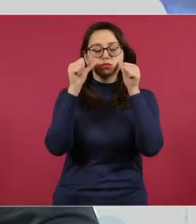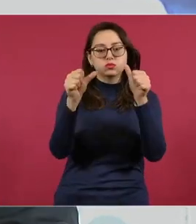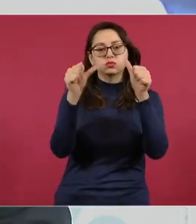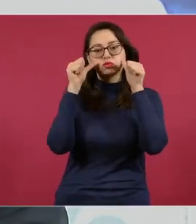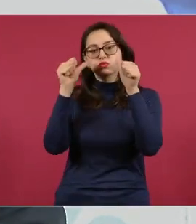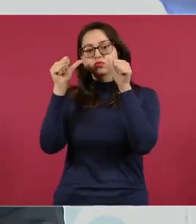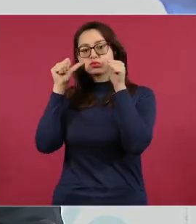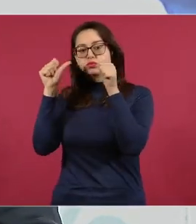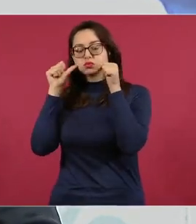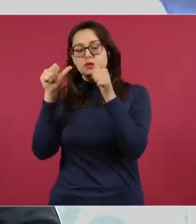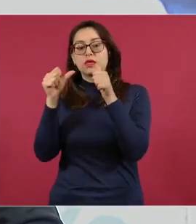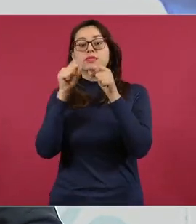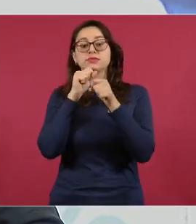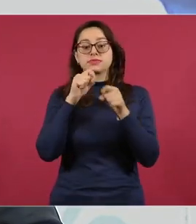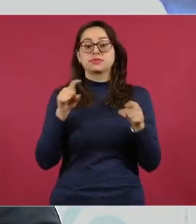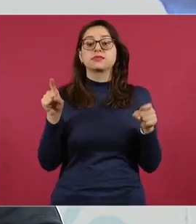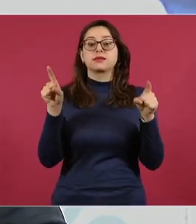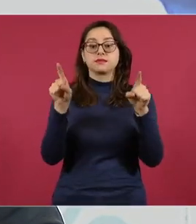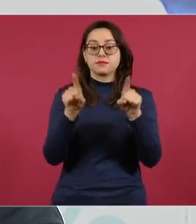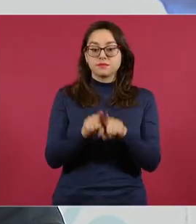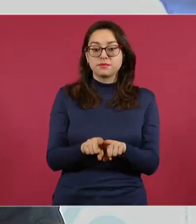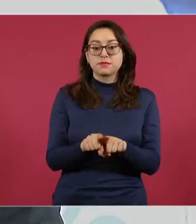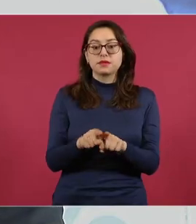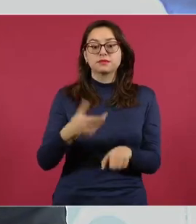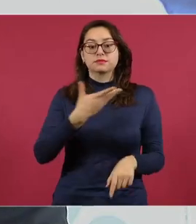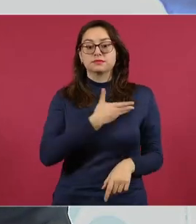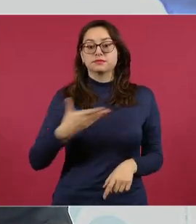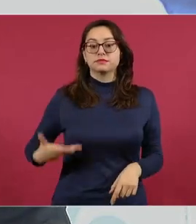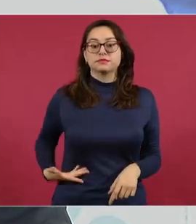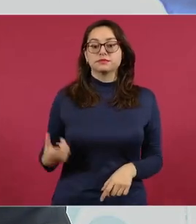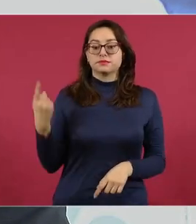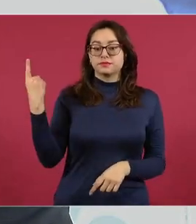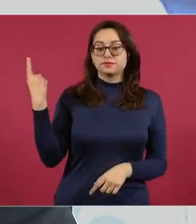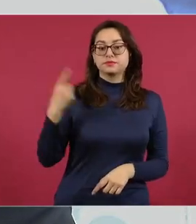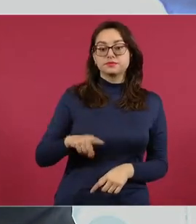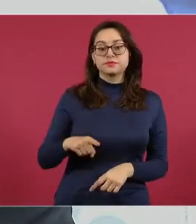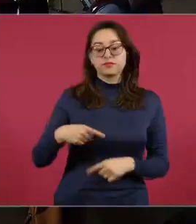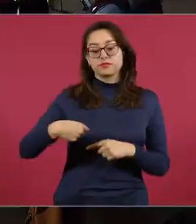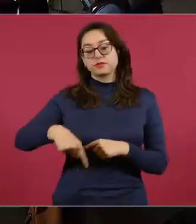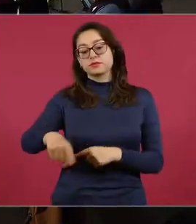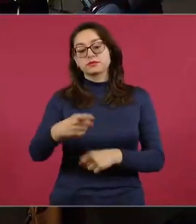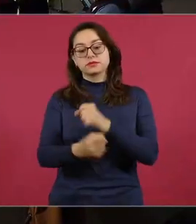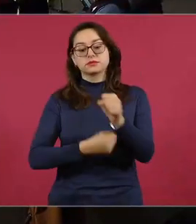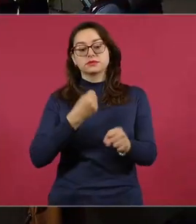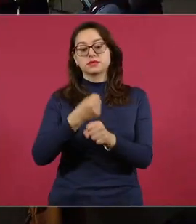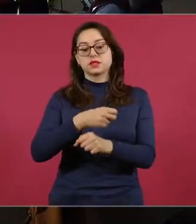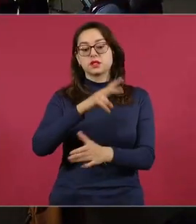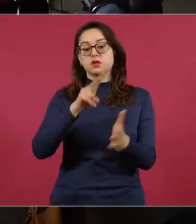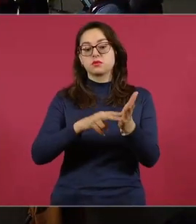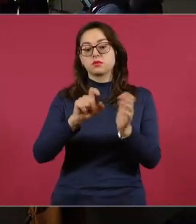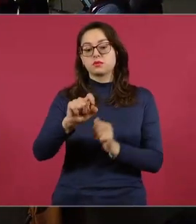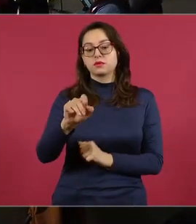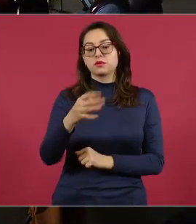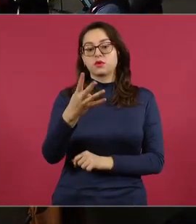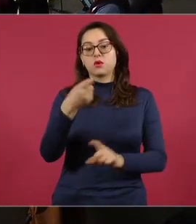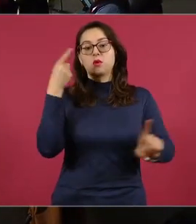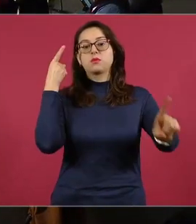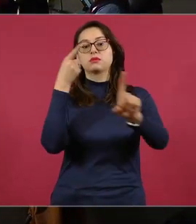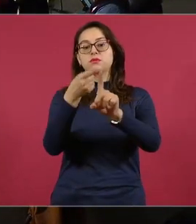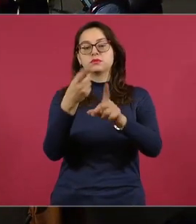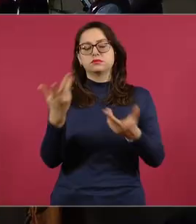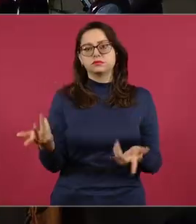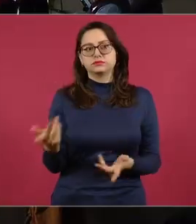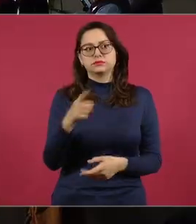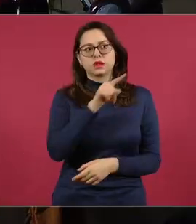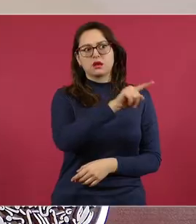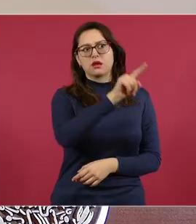básicos. Asimismo, atendiendo a la instrucción del presidente, el objetivo para este año considera la inclusión de aquellas escuelas